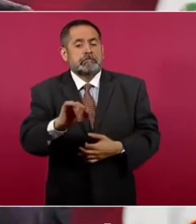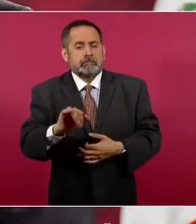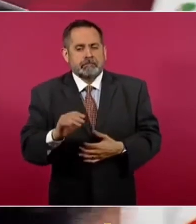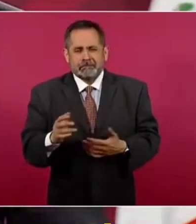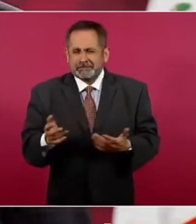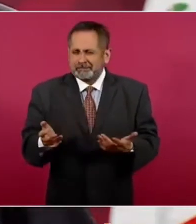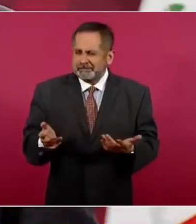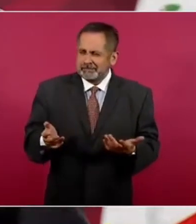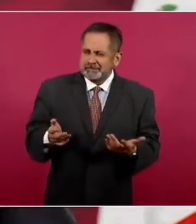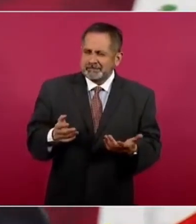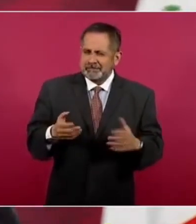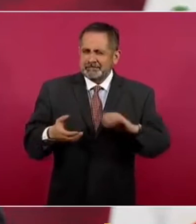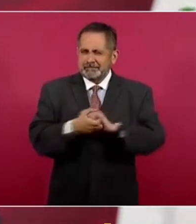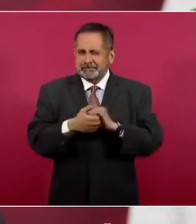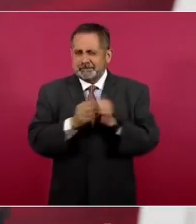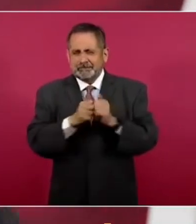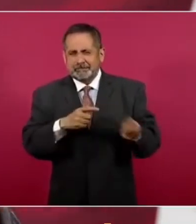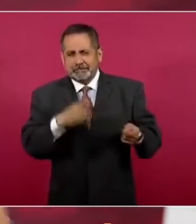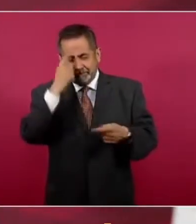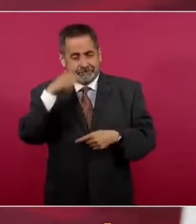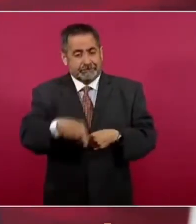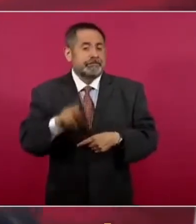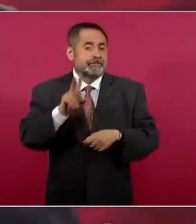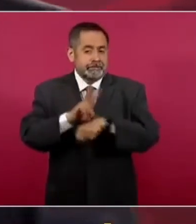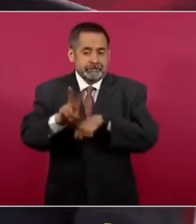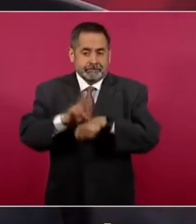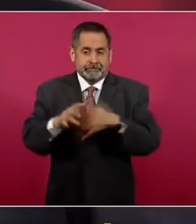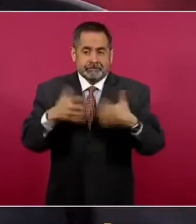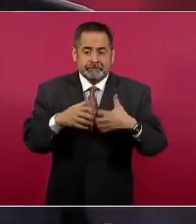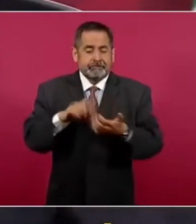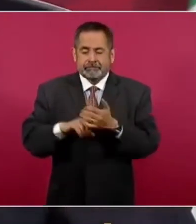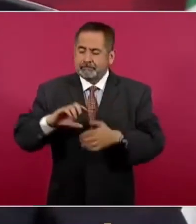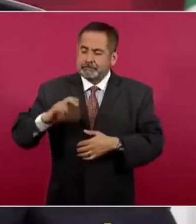para que una empresa petrolera, Chevron,